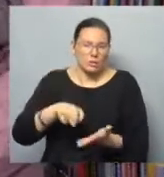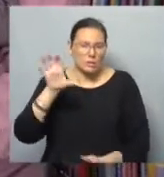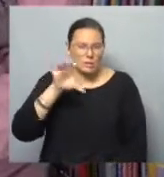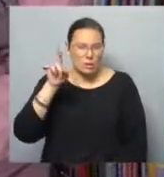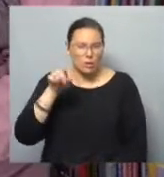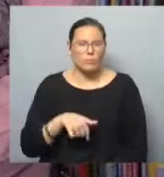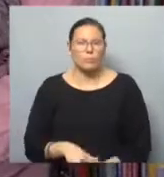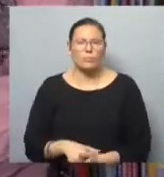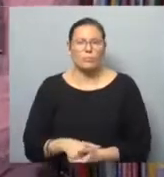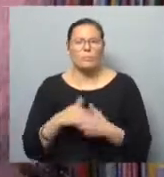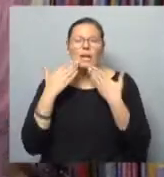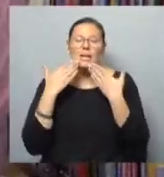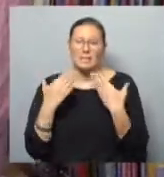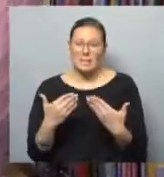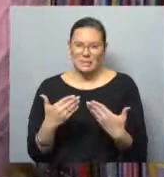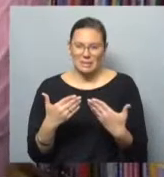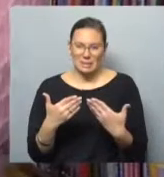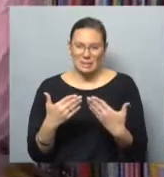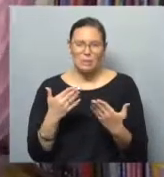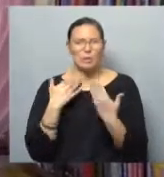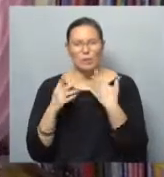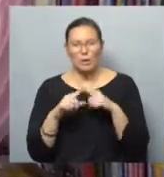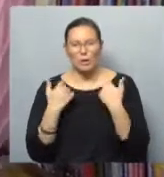Bien. Silvia Pría, muchísimas gracias por estos